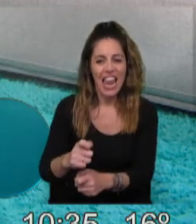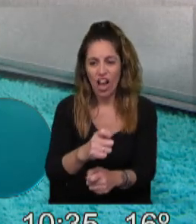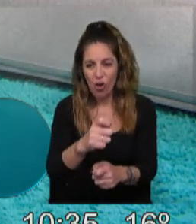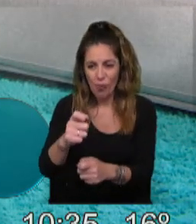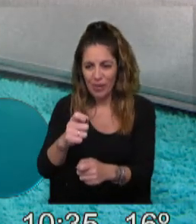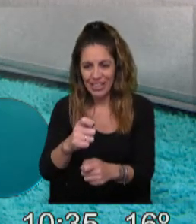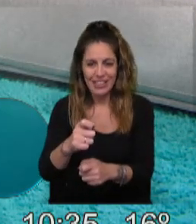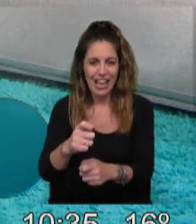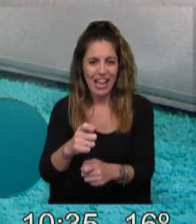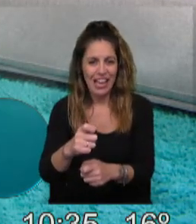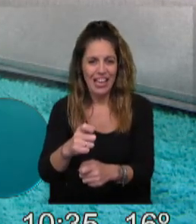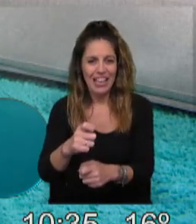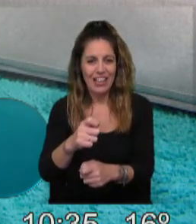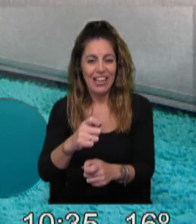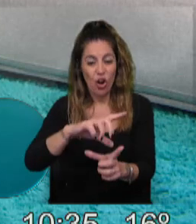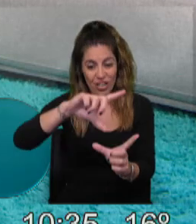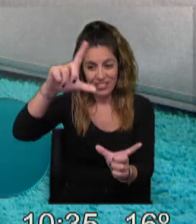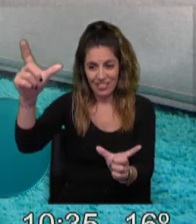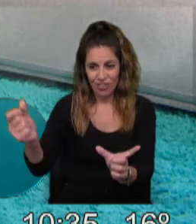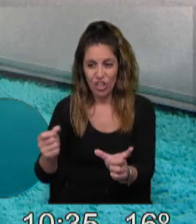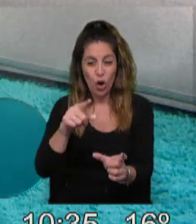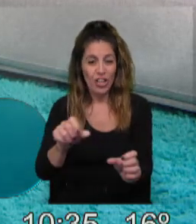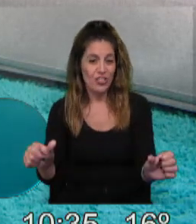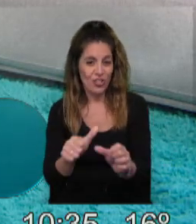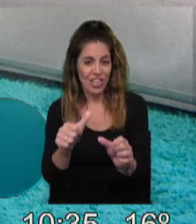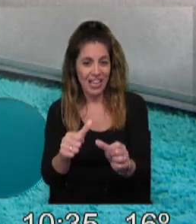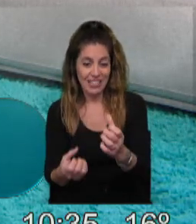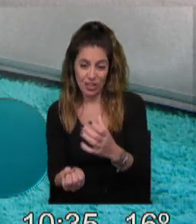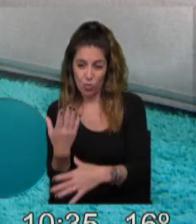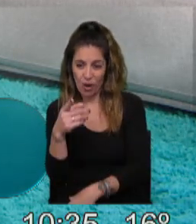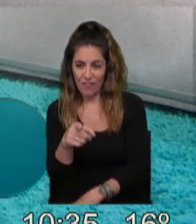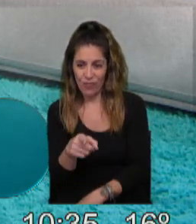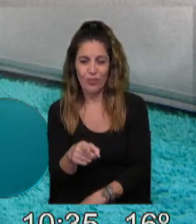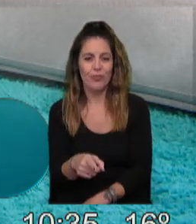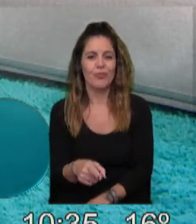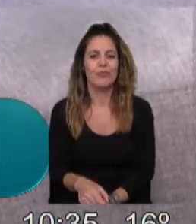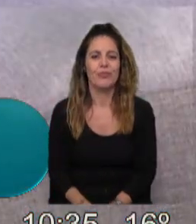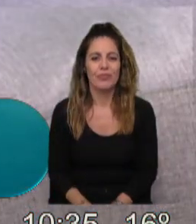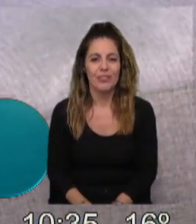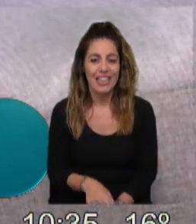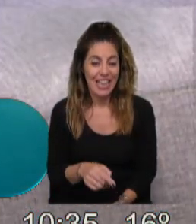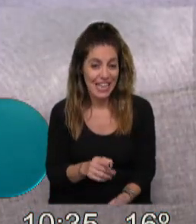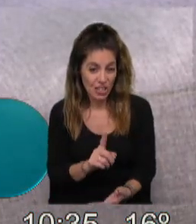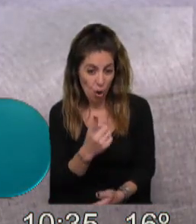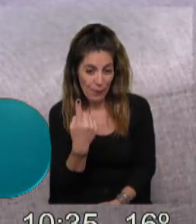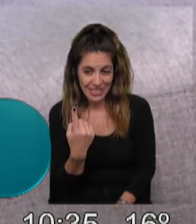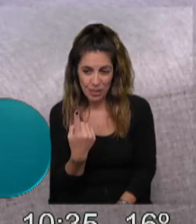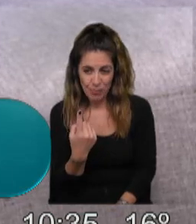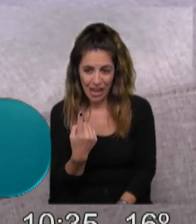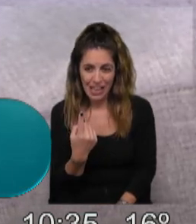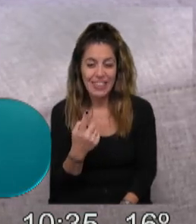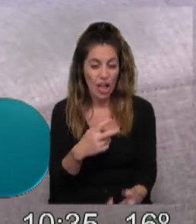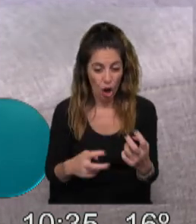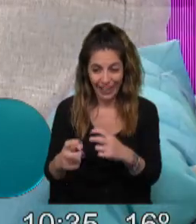montón de historias en el agua. Y es impermeable, claro. Sí, totalmente impermeable, totalmente liviano. Esa es la línea principal que tenemos de todo el